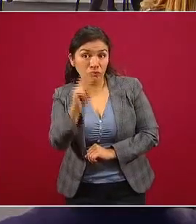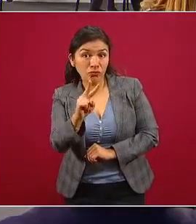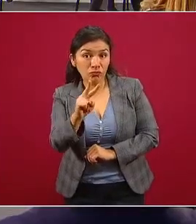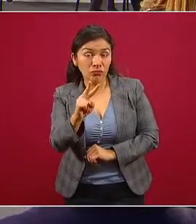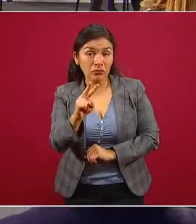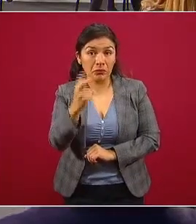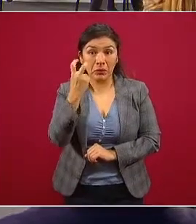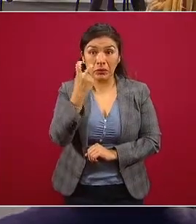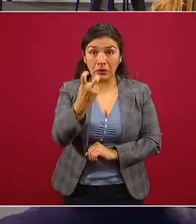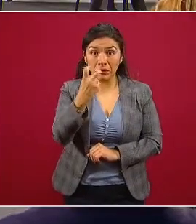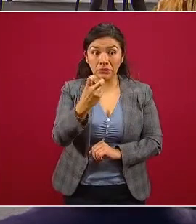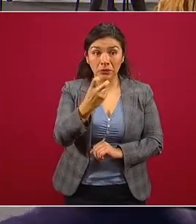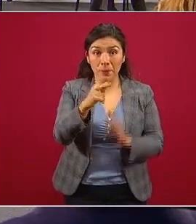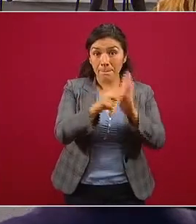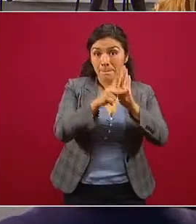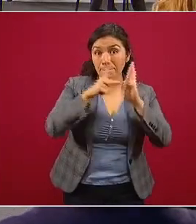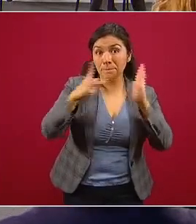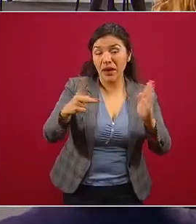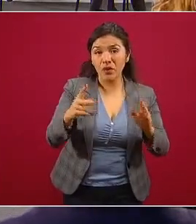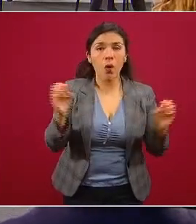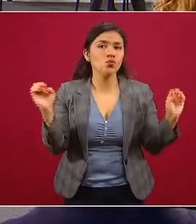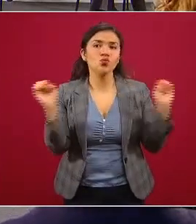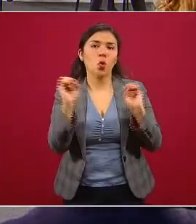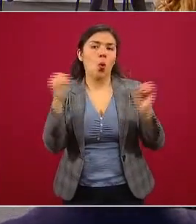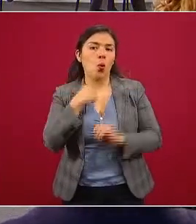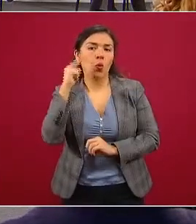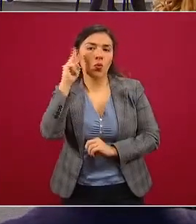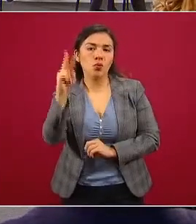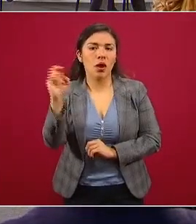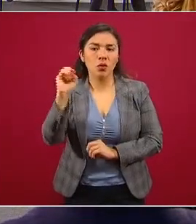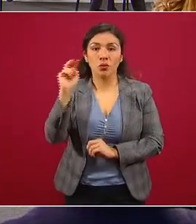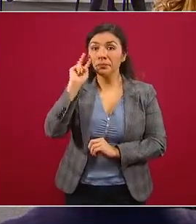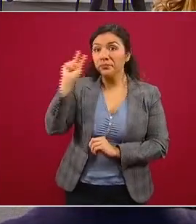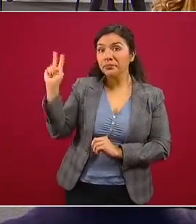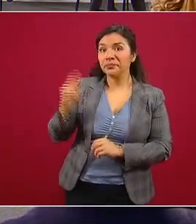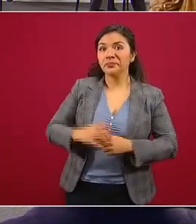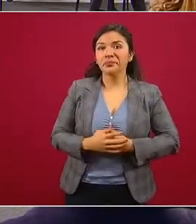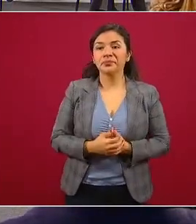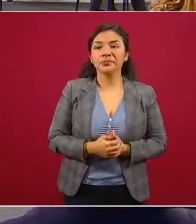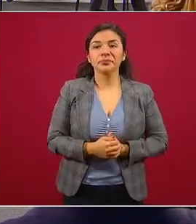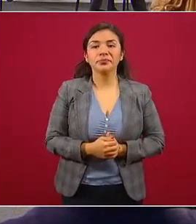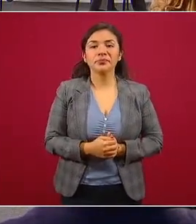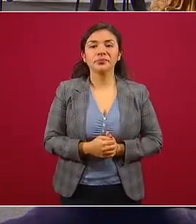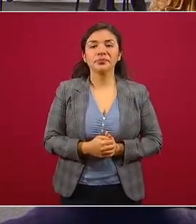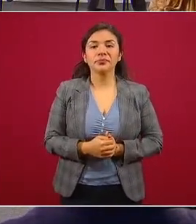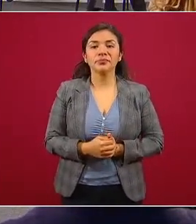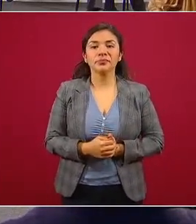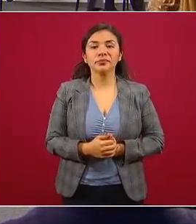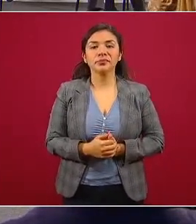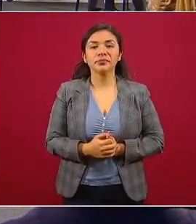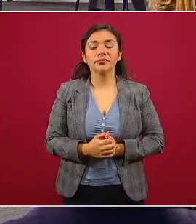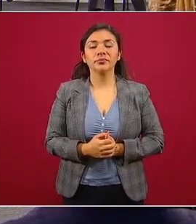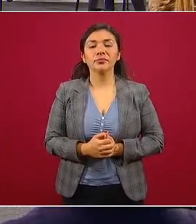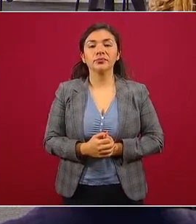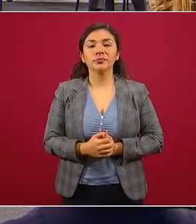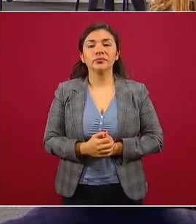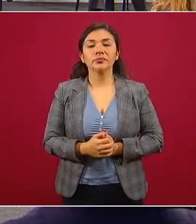la primera página o primera plana. Era.